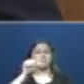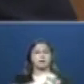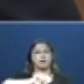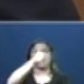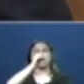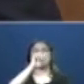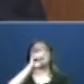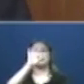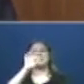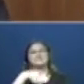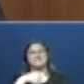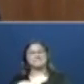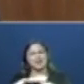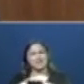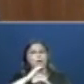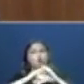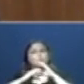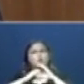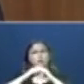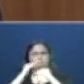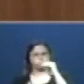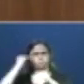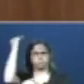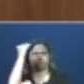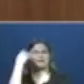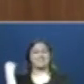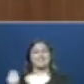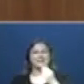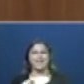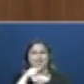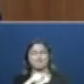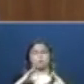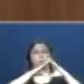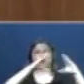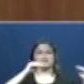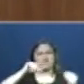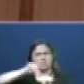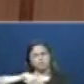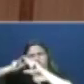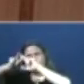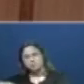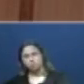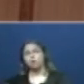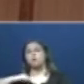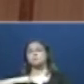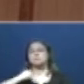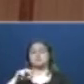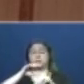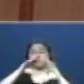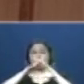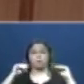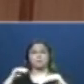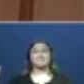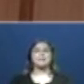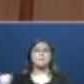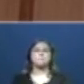capacidad que enlazará universidades centros de investigación hospitales universitarios y también los parques